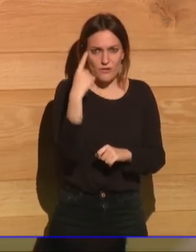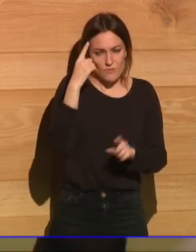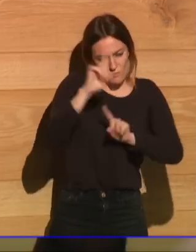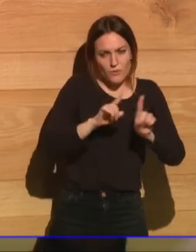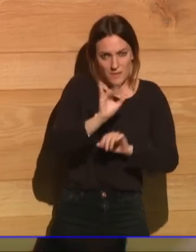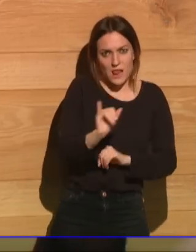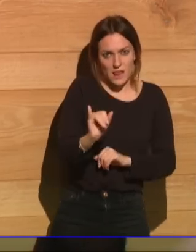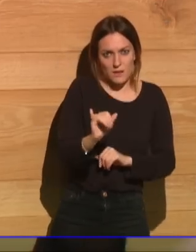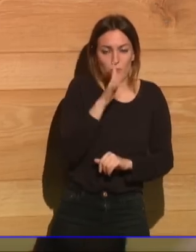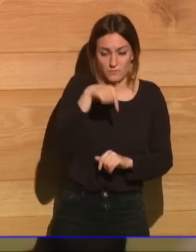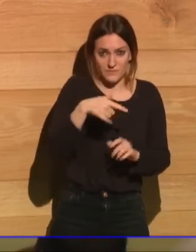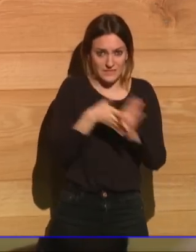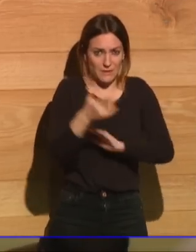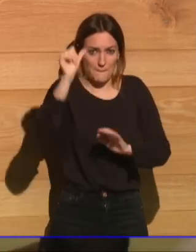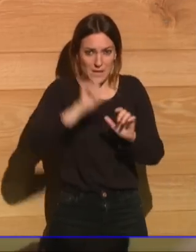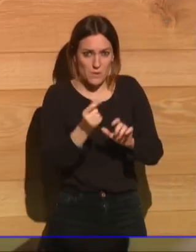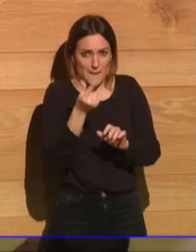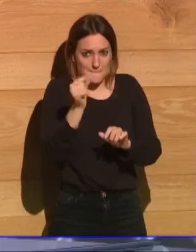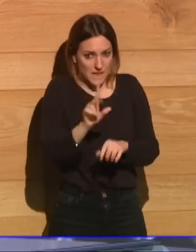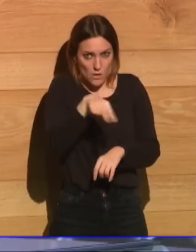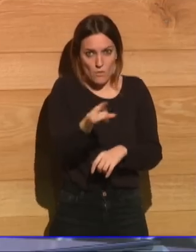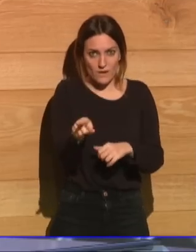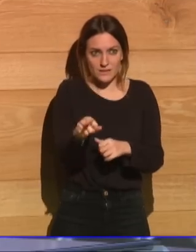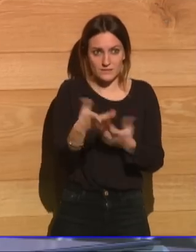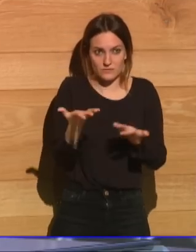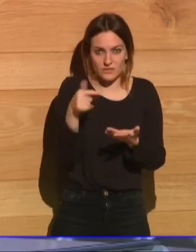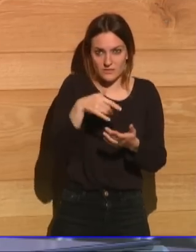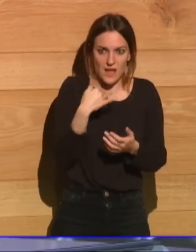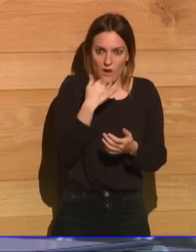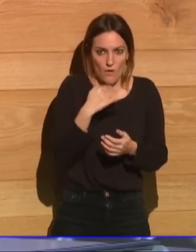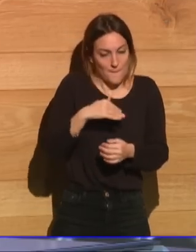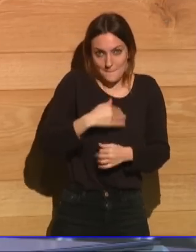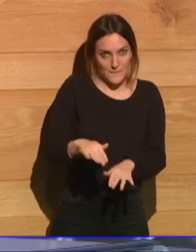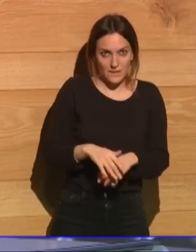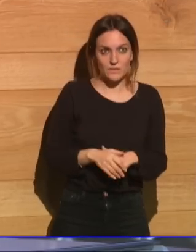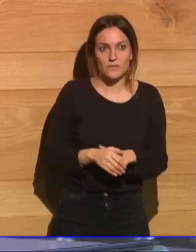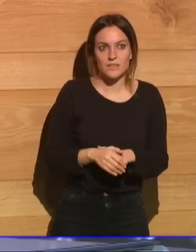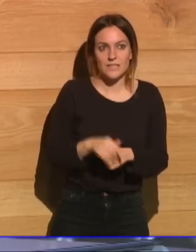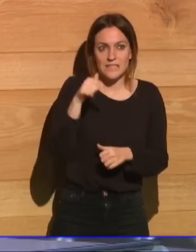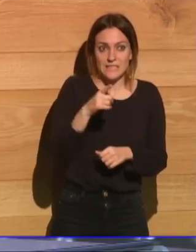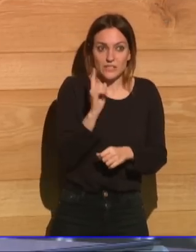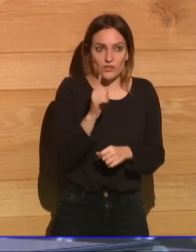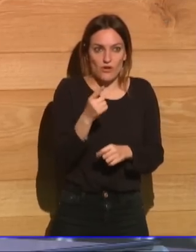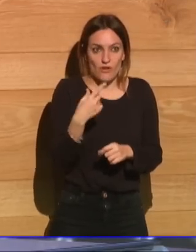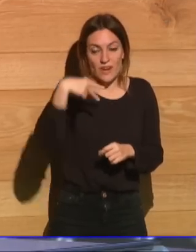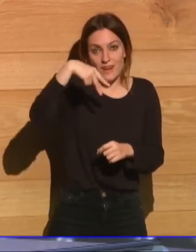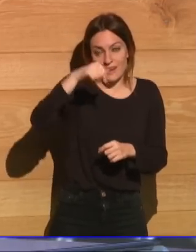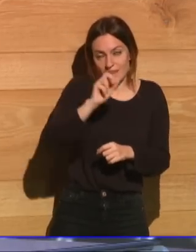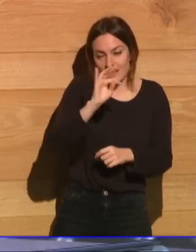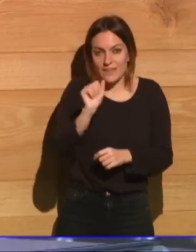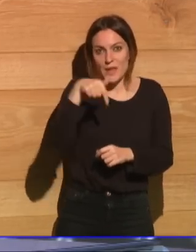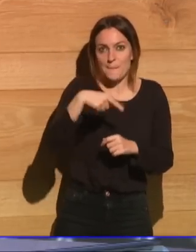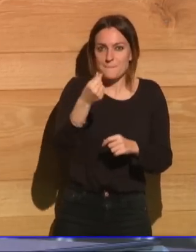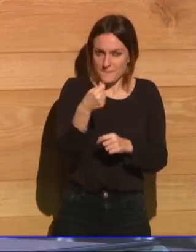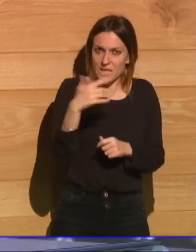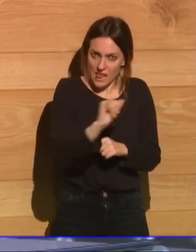película que vaya a ser barata. Claro. ¿no? Y además va a ser un infierno. Solo en merengue hay una pasta. Porque ahí. solo hay niños, solo hay